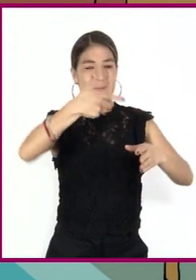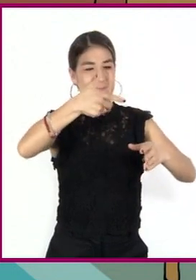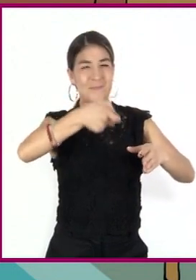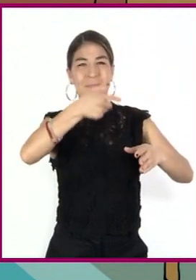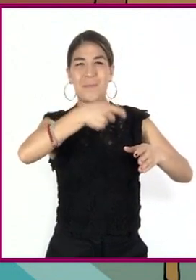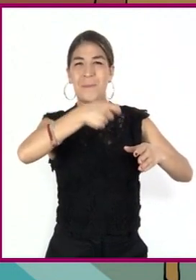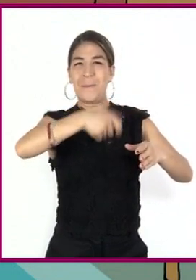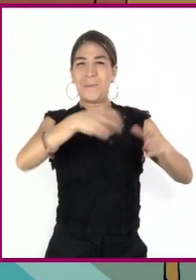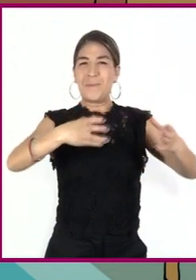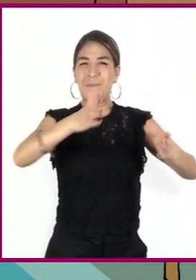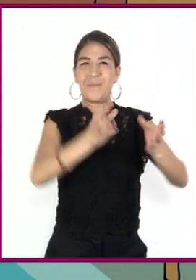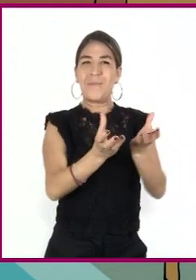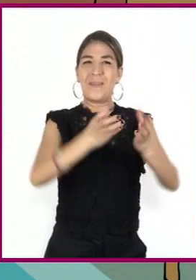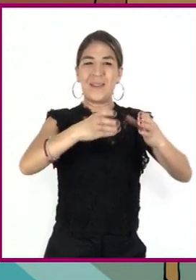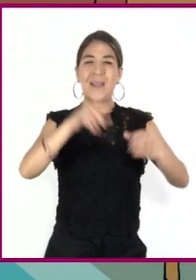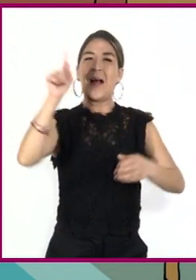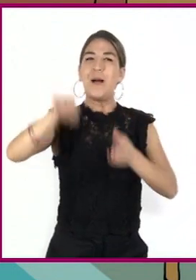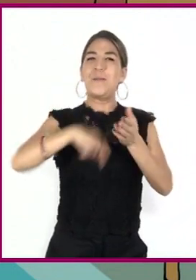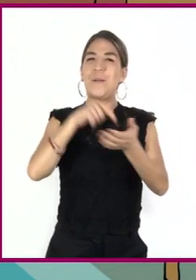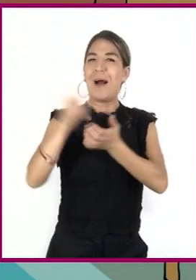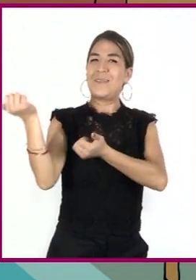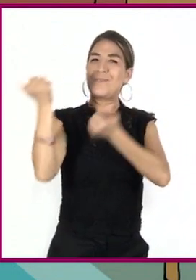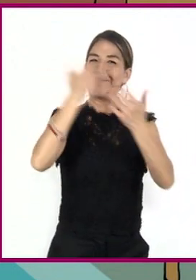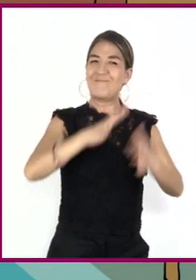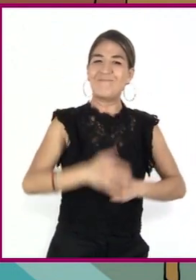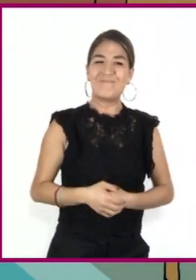que me traje de allá de Pie de la Cuesta.